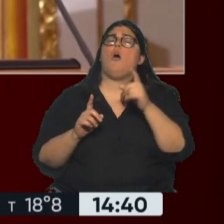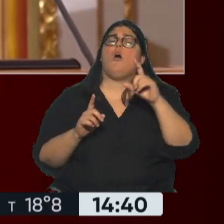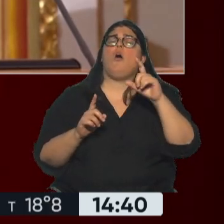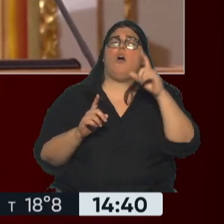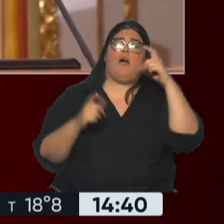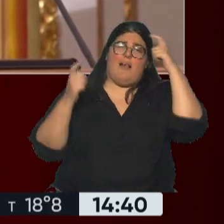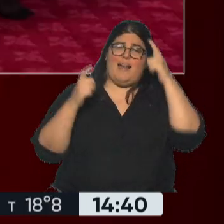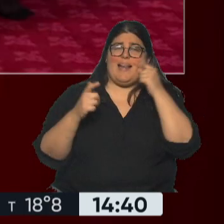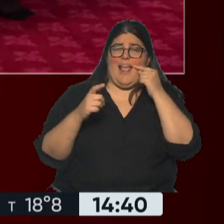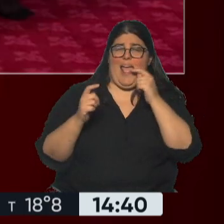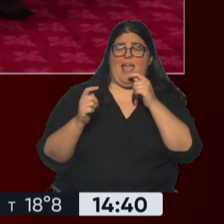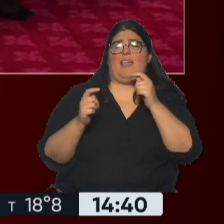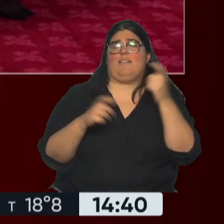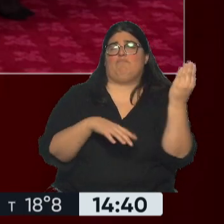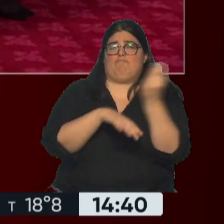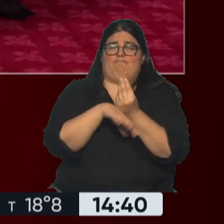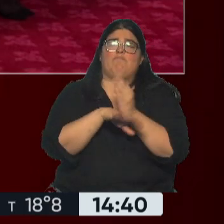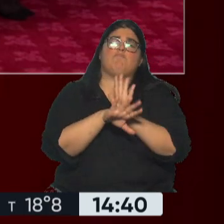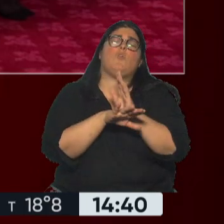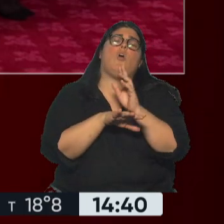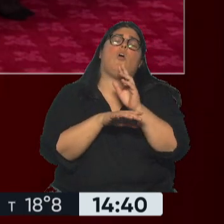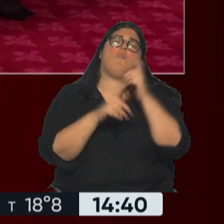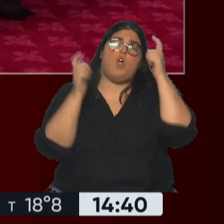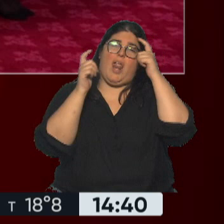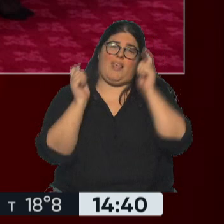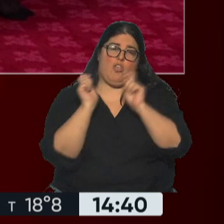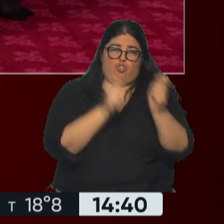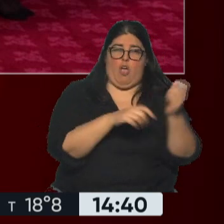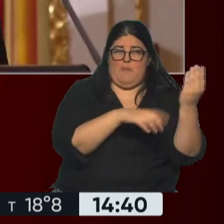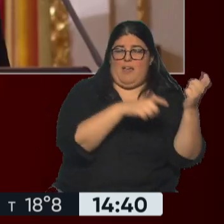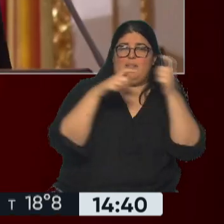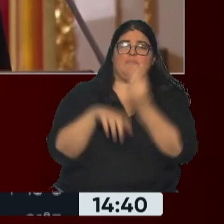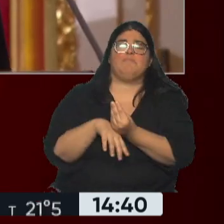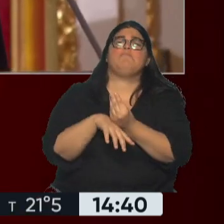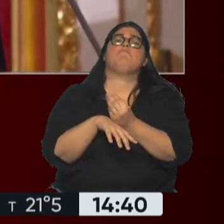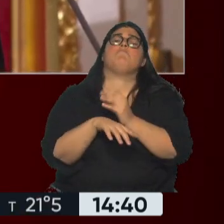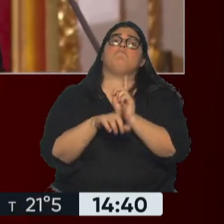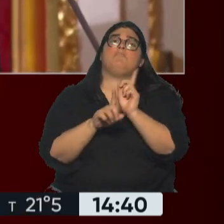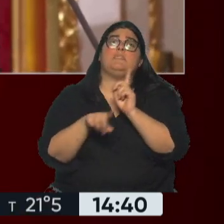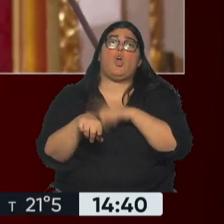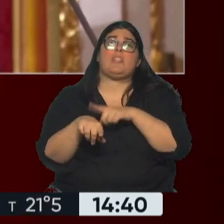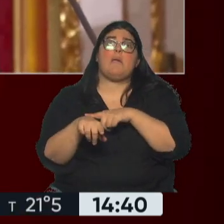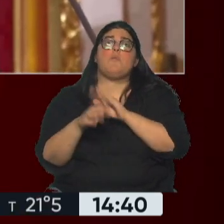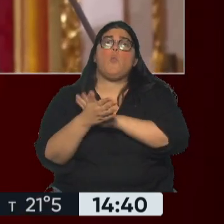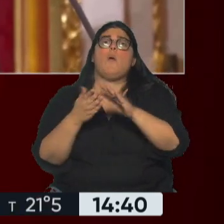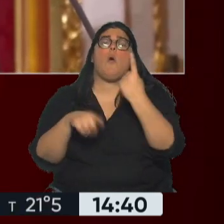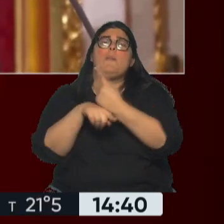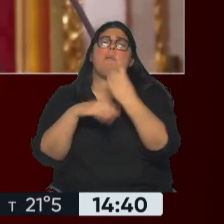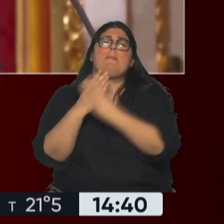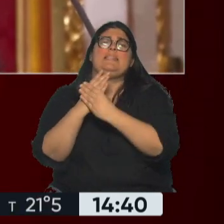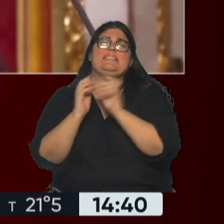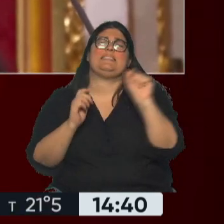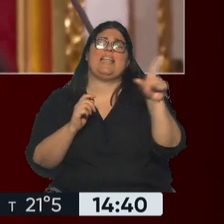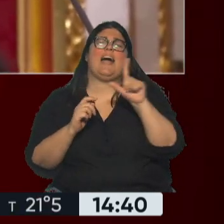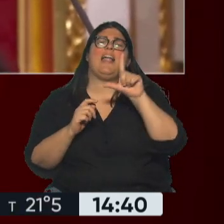este traspaso de poder a nivel de la monarquía se articula también con la llegada al poder de la nueva primera ministra británica,